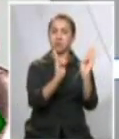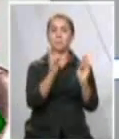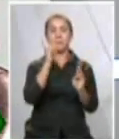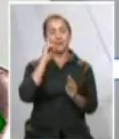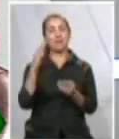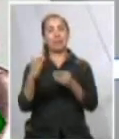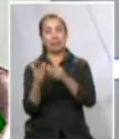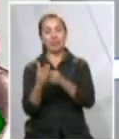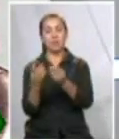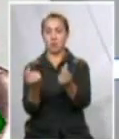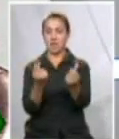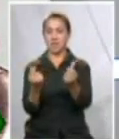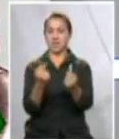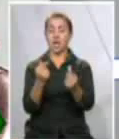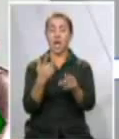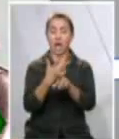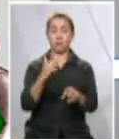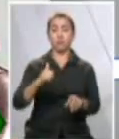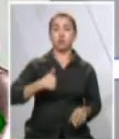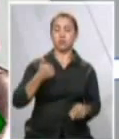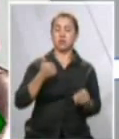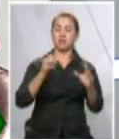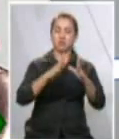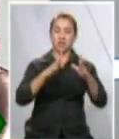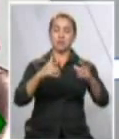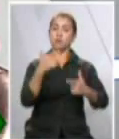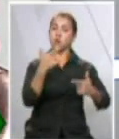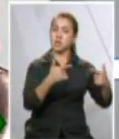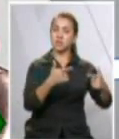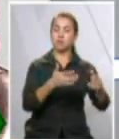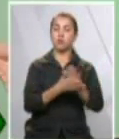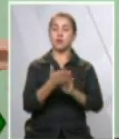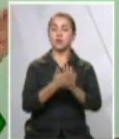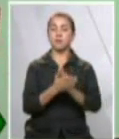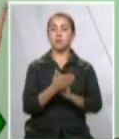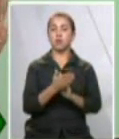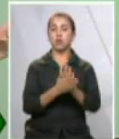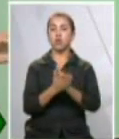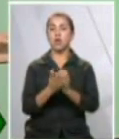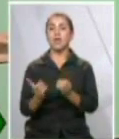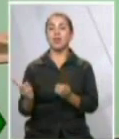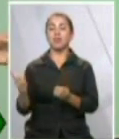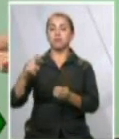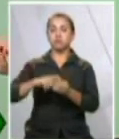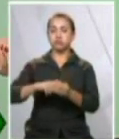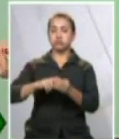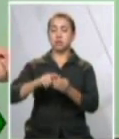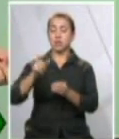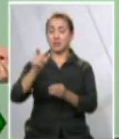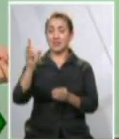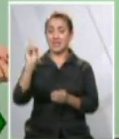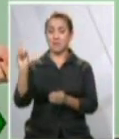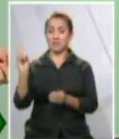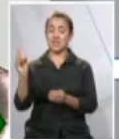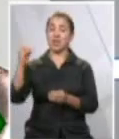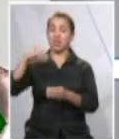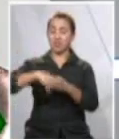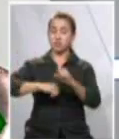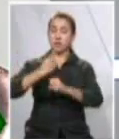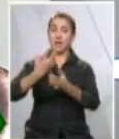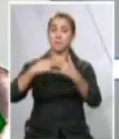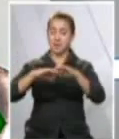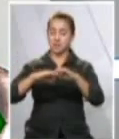voluntad política tremendamente grande y nosotros por no eso... No para todo, no por ejemplo para cuotas en las empresas, no para pero todo digo, el piso. Uno tiene que pensar que esto es